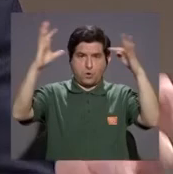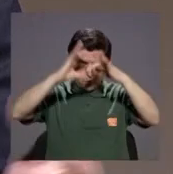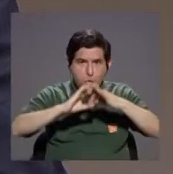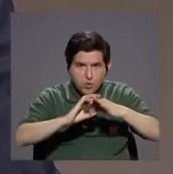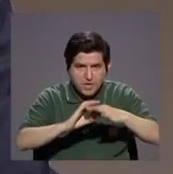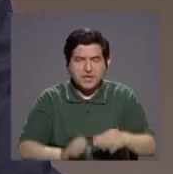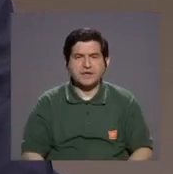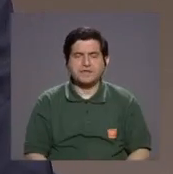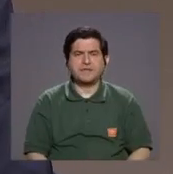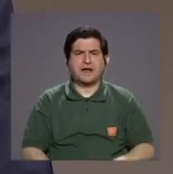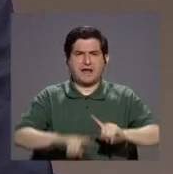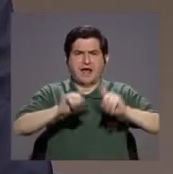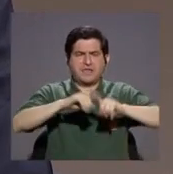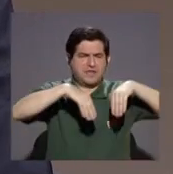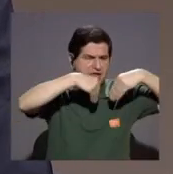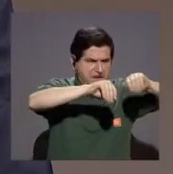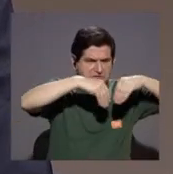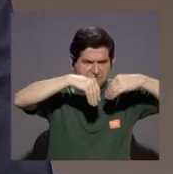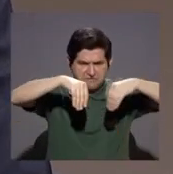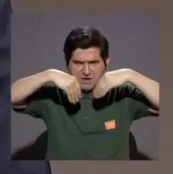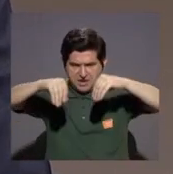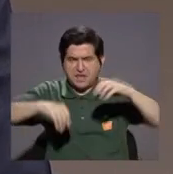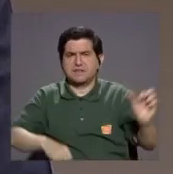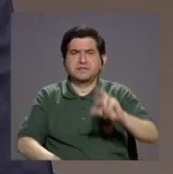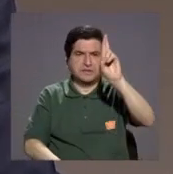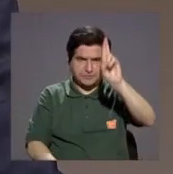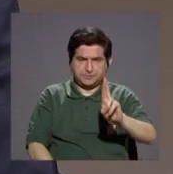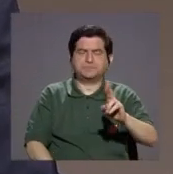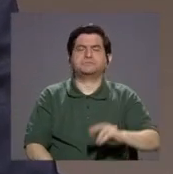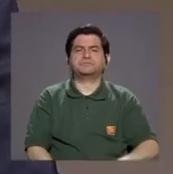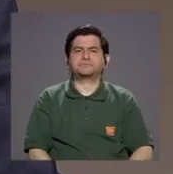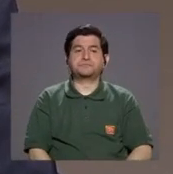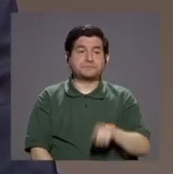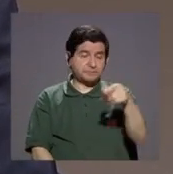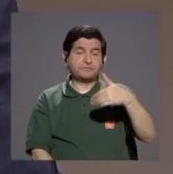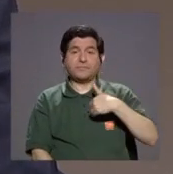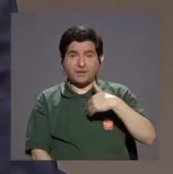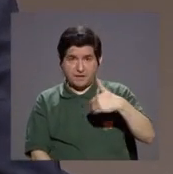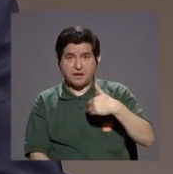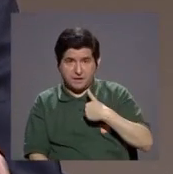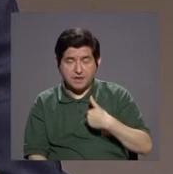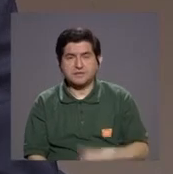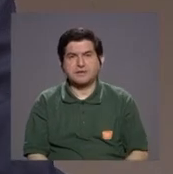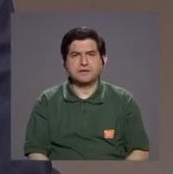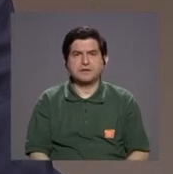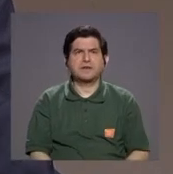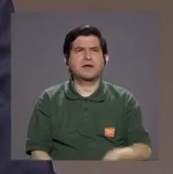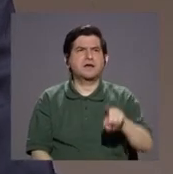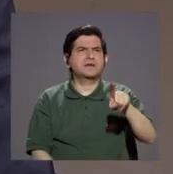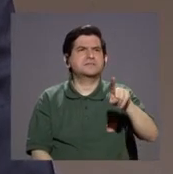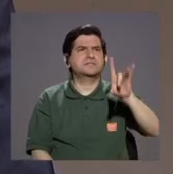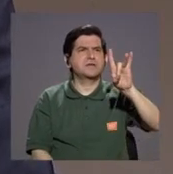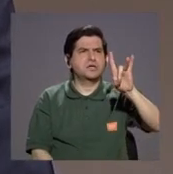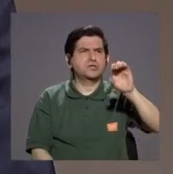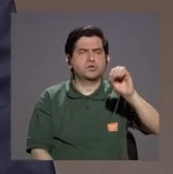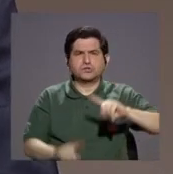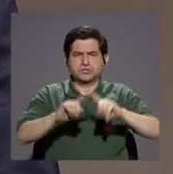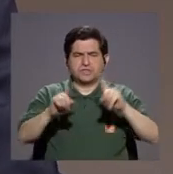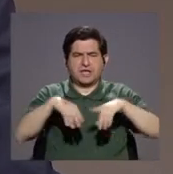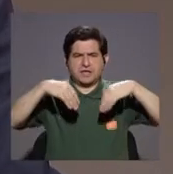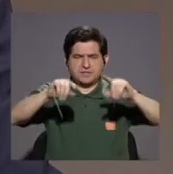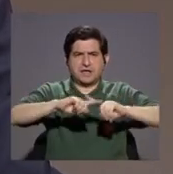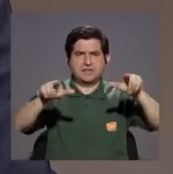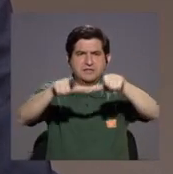las cadenas de tiendas que nosotros tenemos en costa rica donde tenemos unas 180 tiendas en